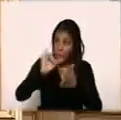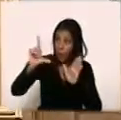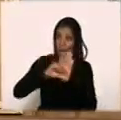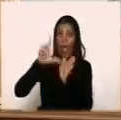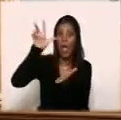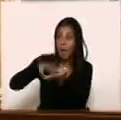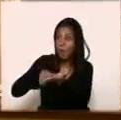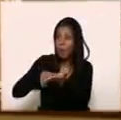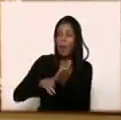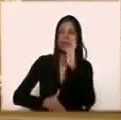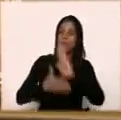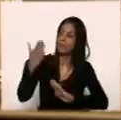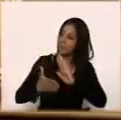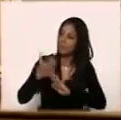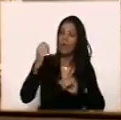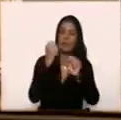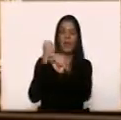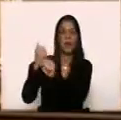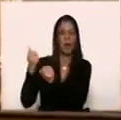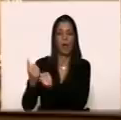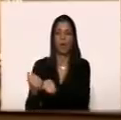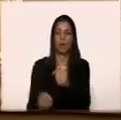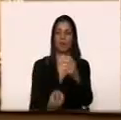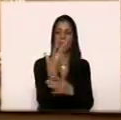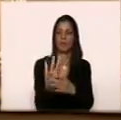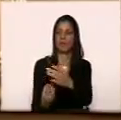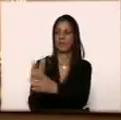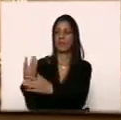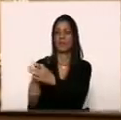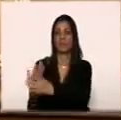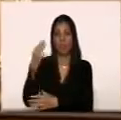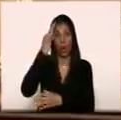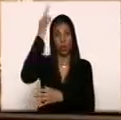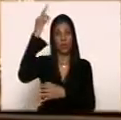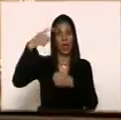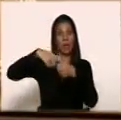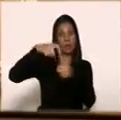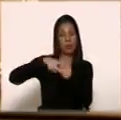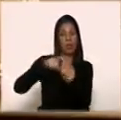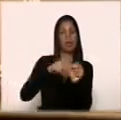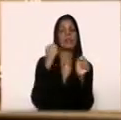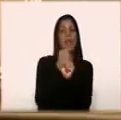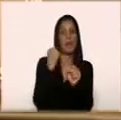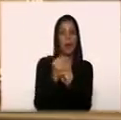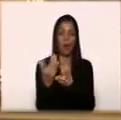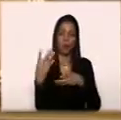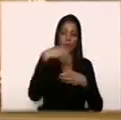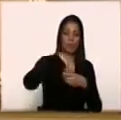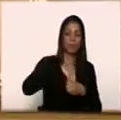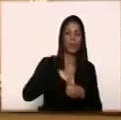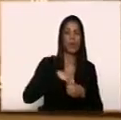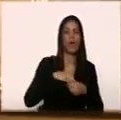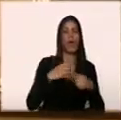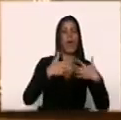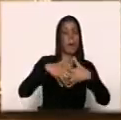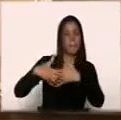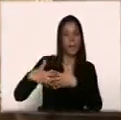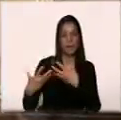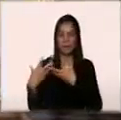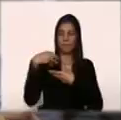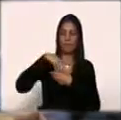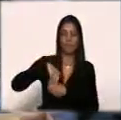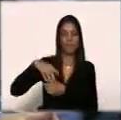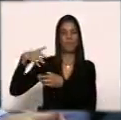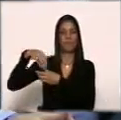a conformar los consejos productivos de trabajadores en las entidades de trabajo, en los tres motores